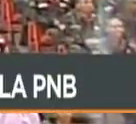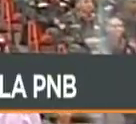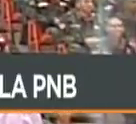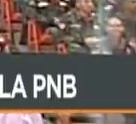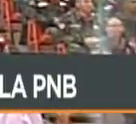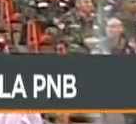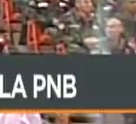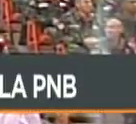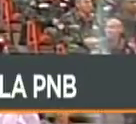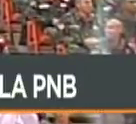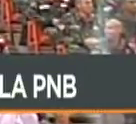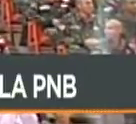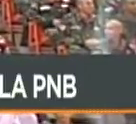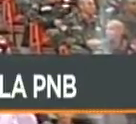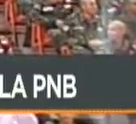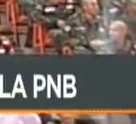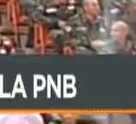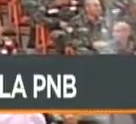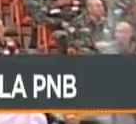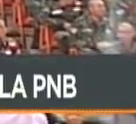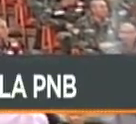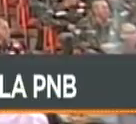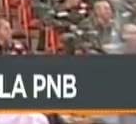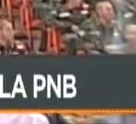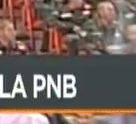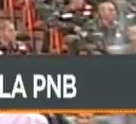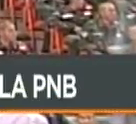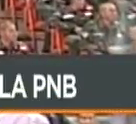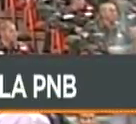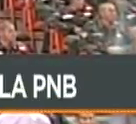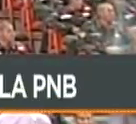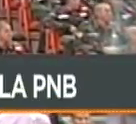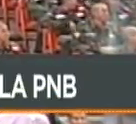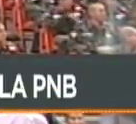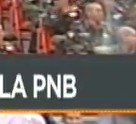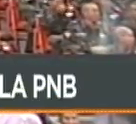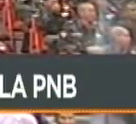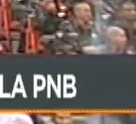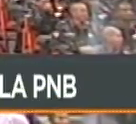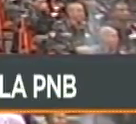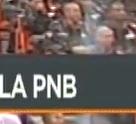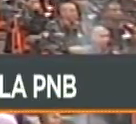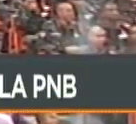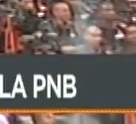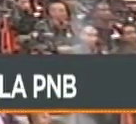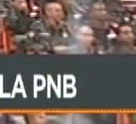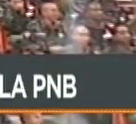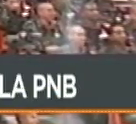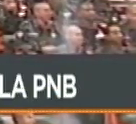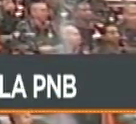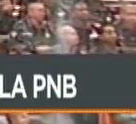de disciplina, de moral, de entrega. Bueno, muchachos,